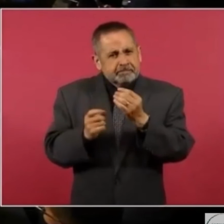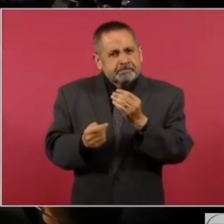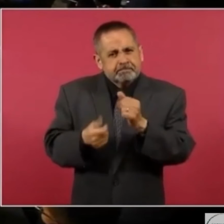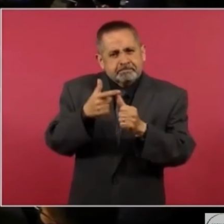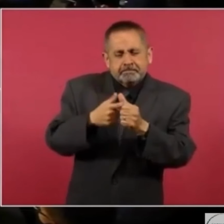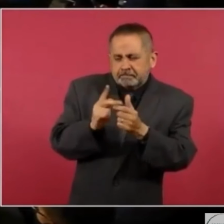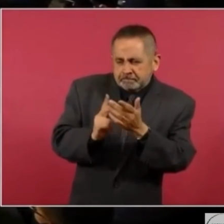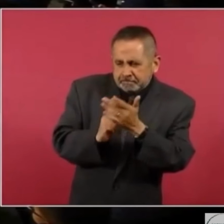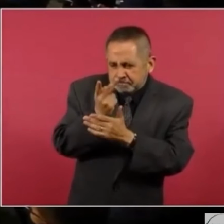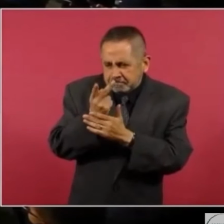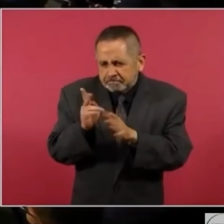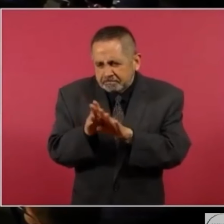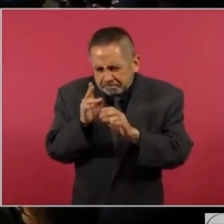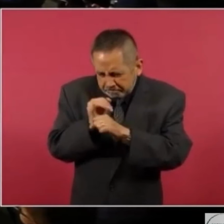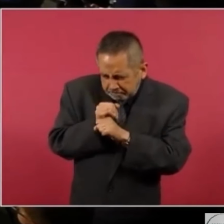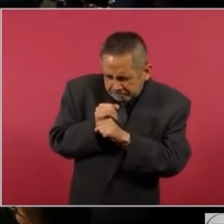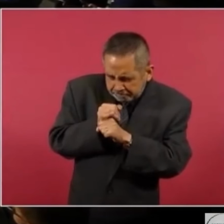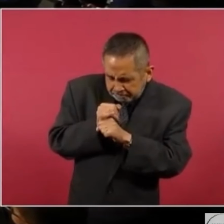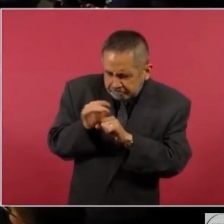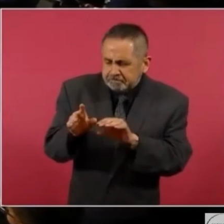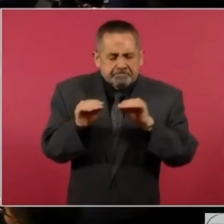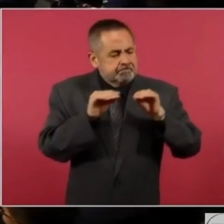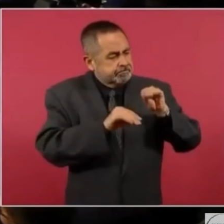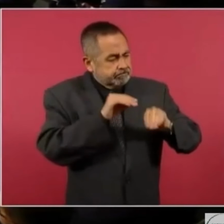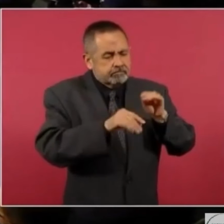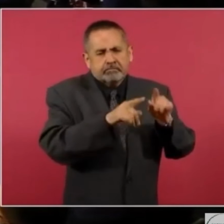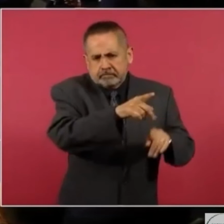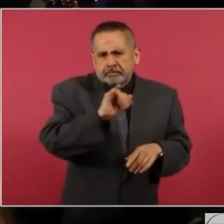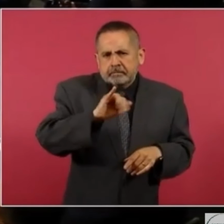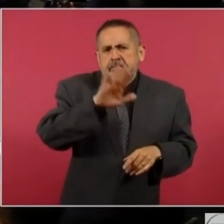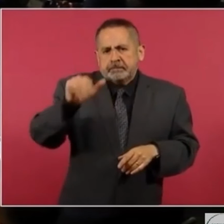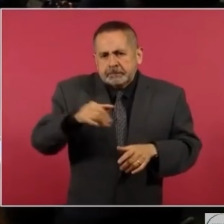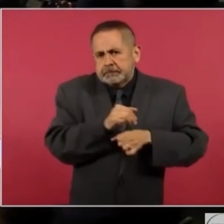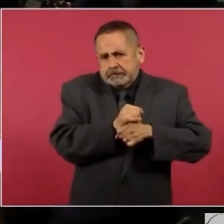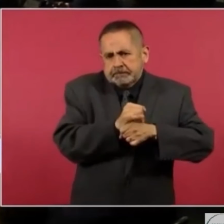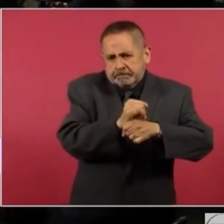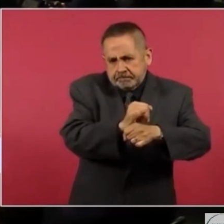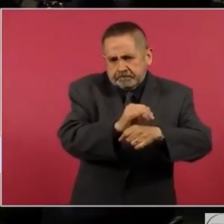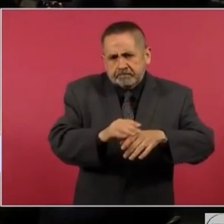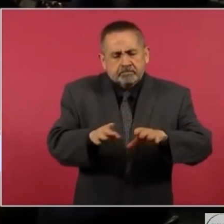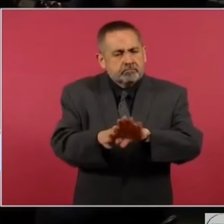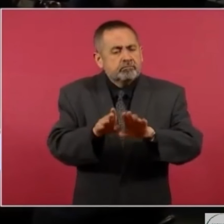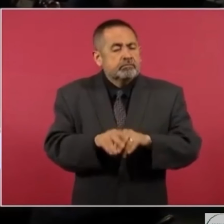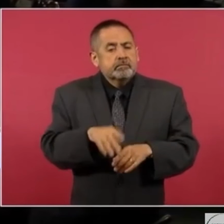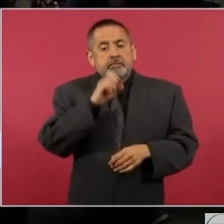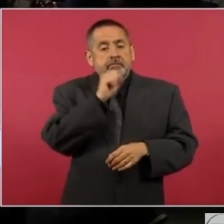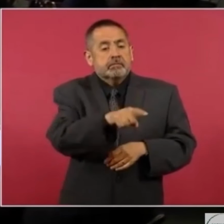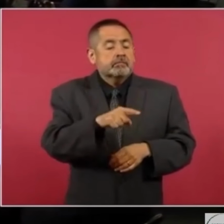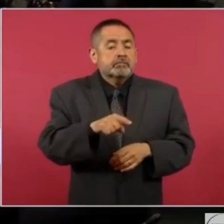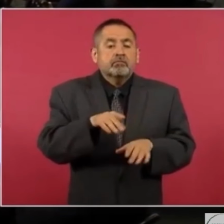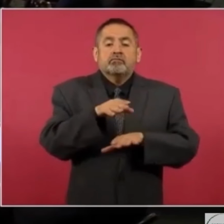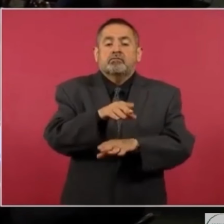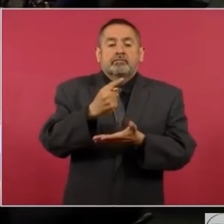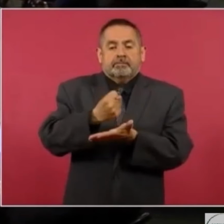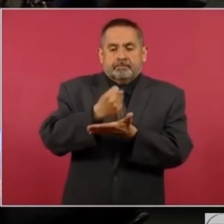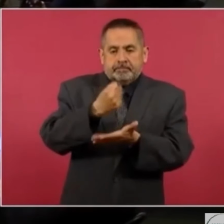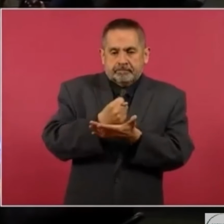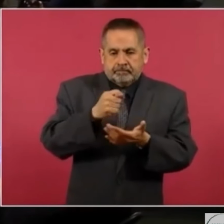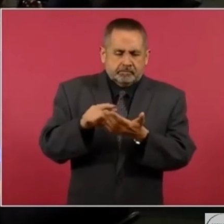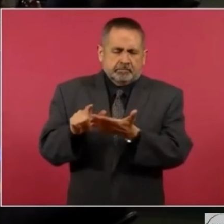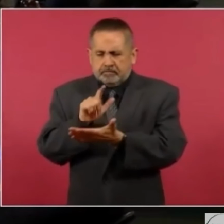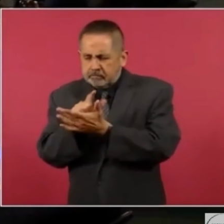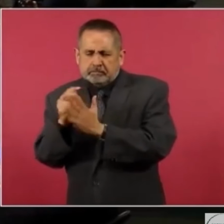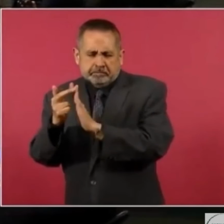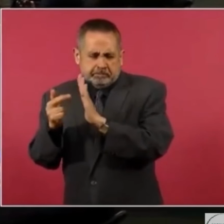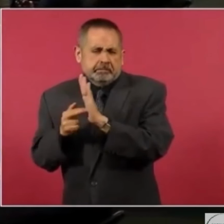la terapéutica convencional, en las terapias que están reconocidas o formalizadas por leyes o